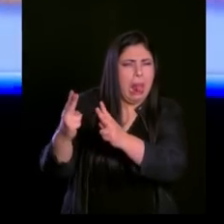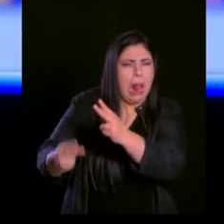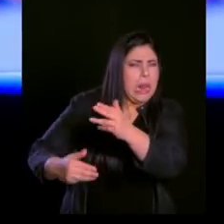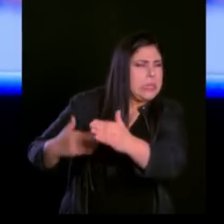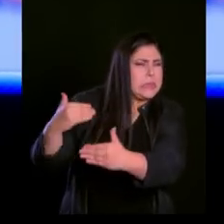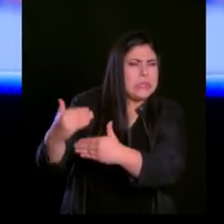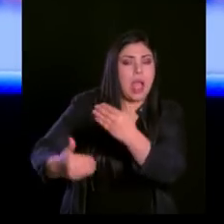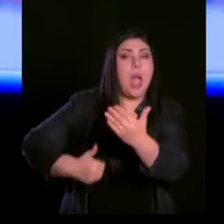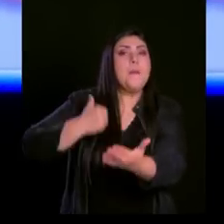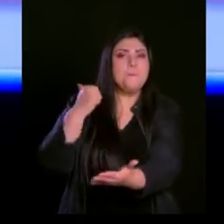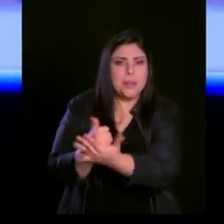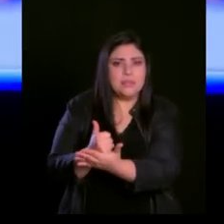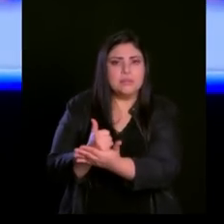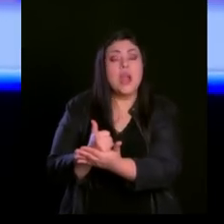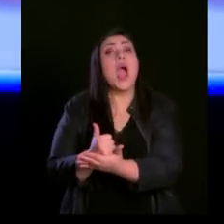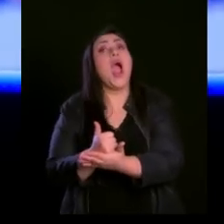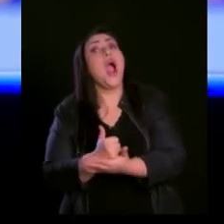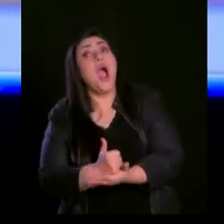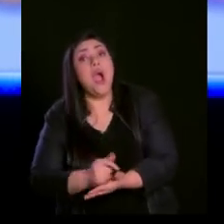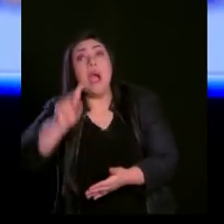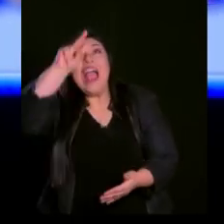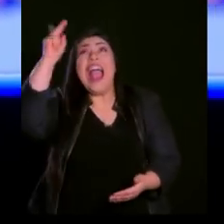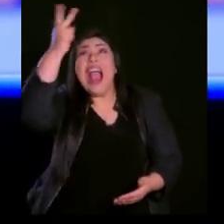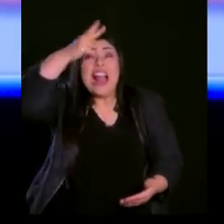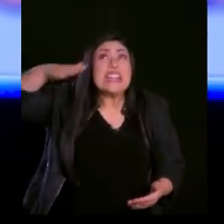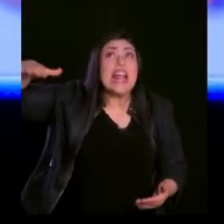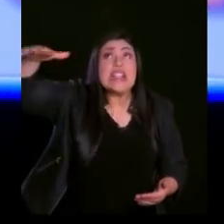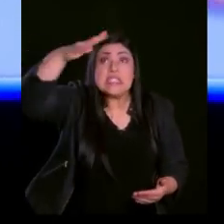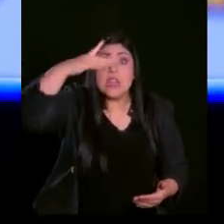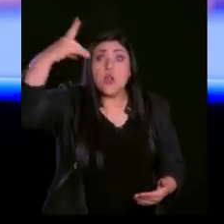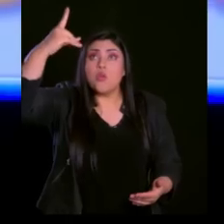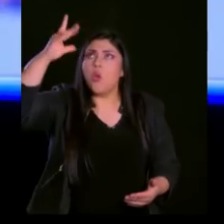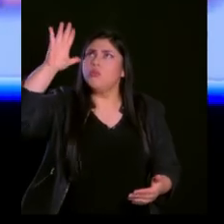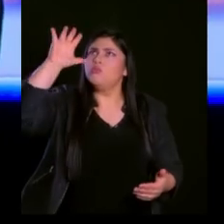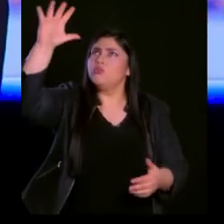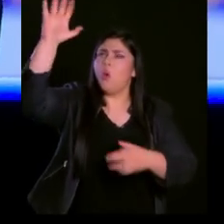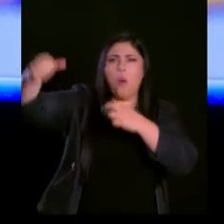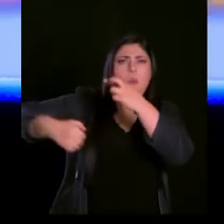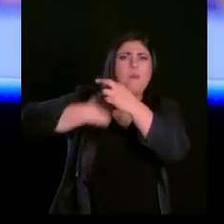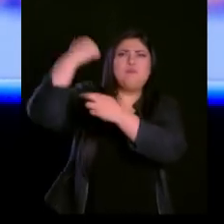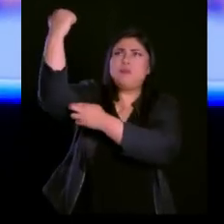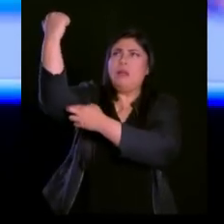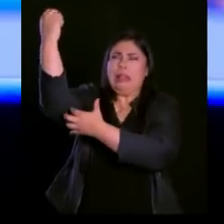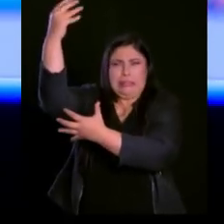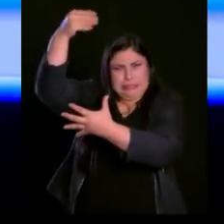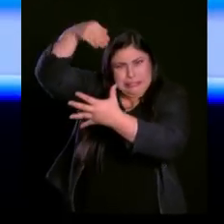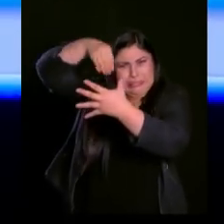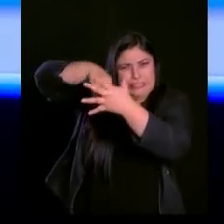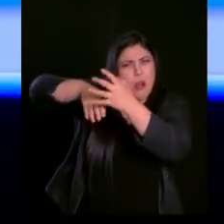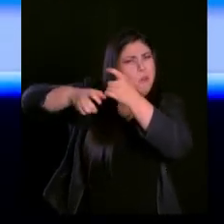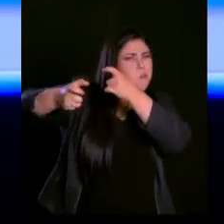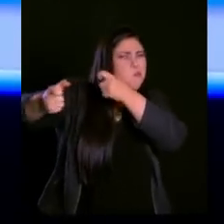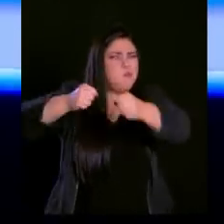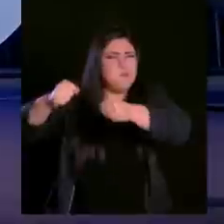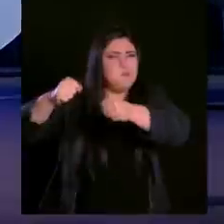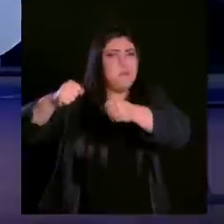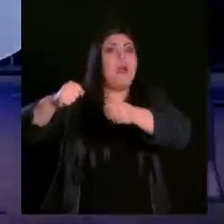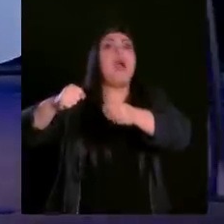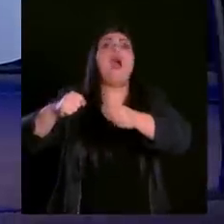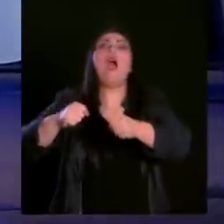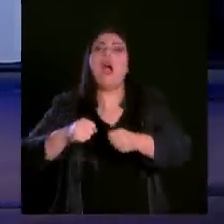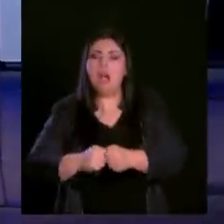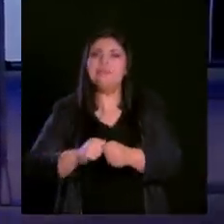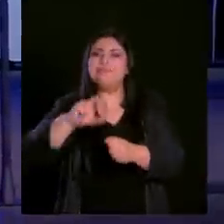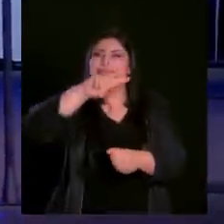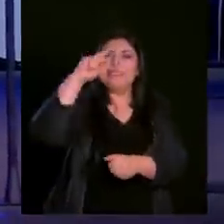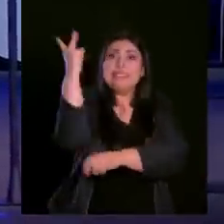de Dios opera el poder de Dios el reino de Dios y dentro del Reino de